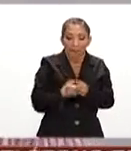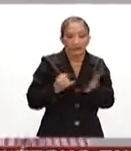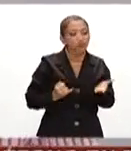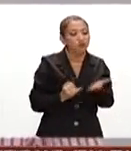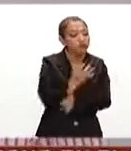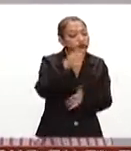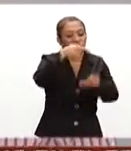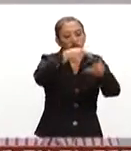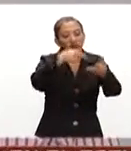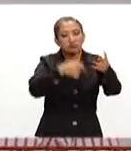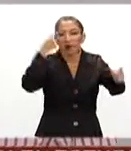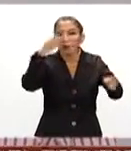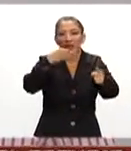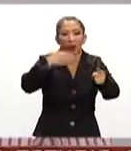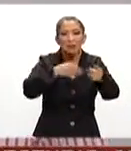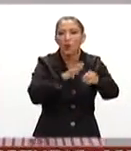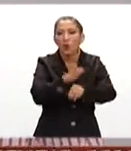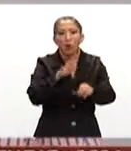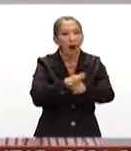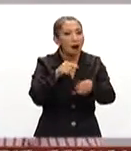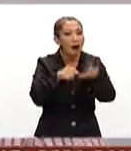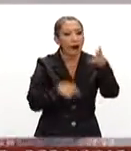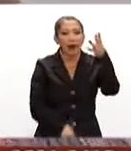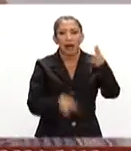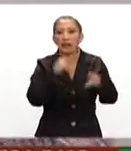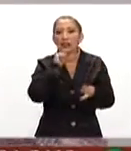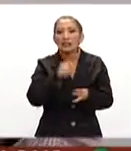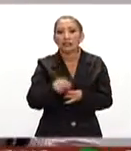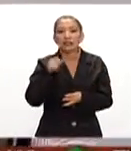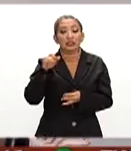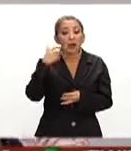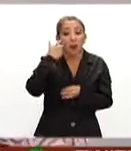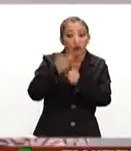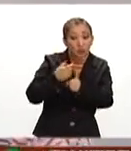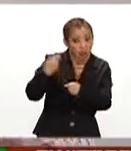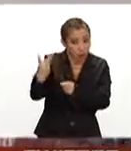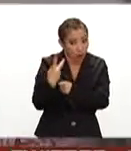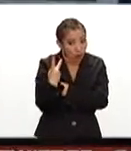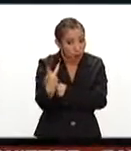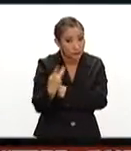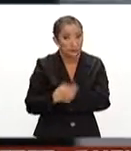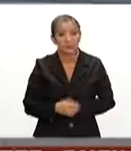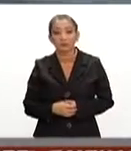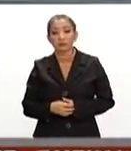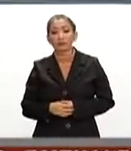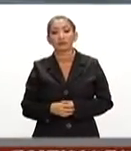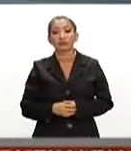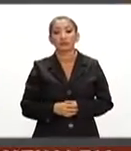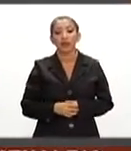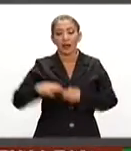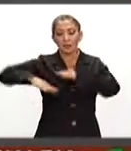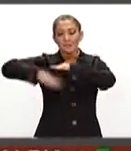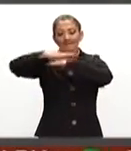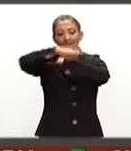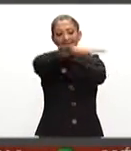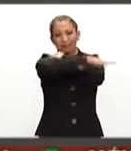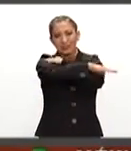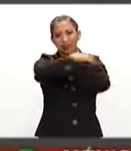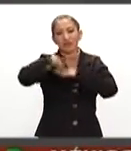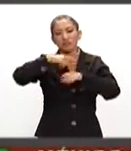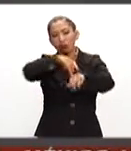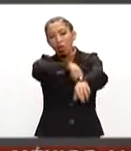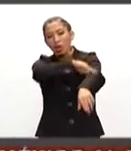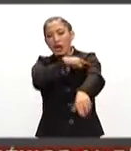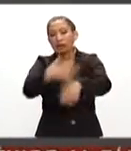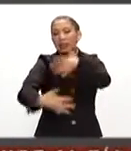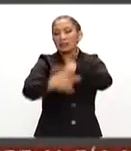definir objetivos compartidos, a partir de acreditar voluntad política. El viaducto elevado tiene una